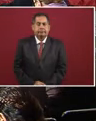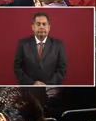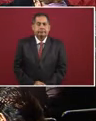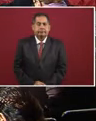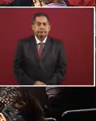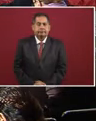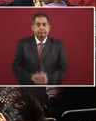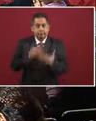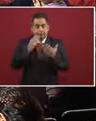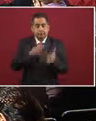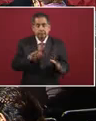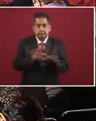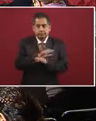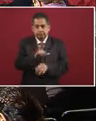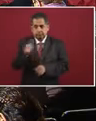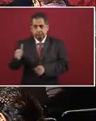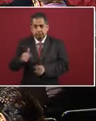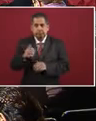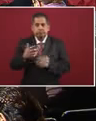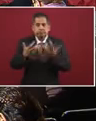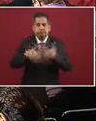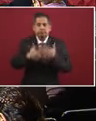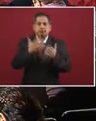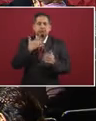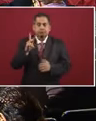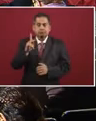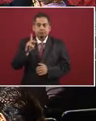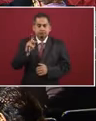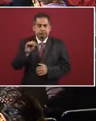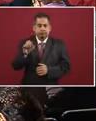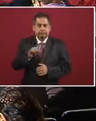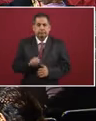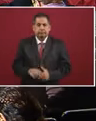Vamos con la refinería de Dos Bocas.